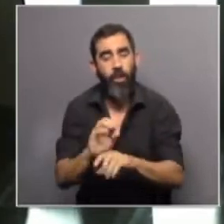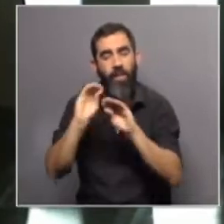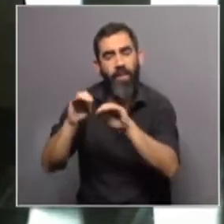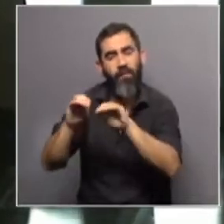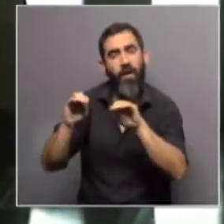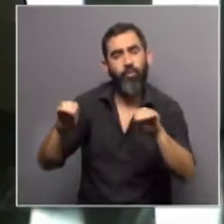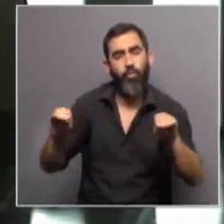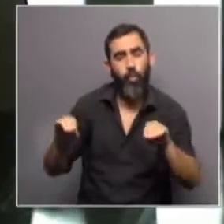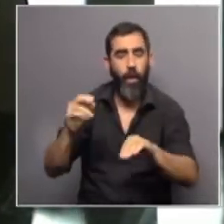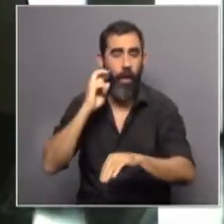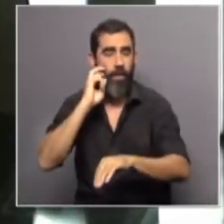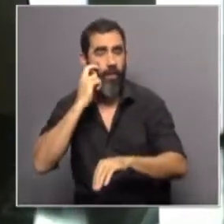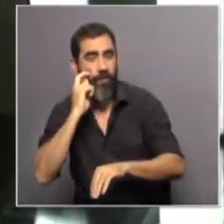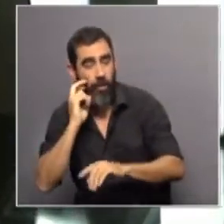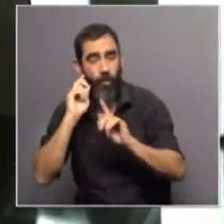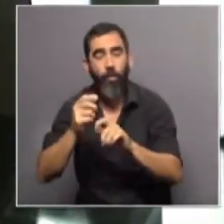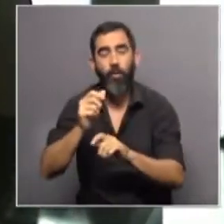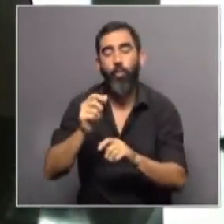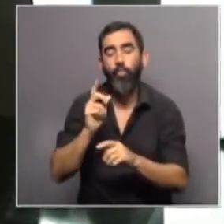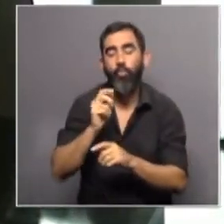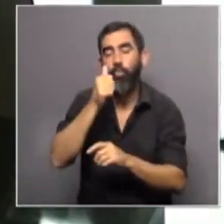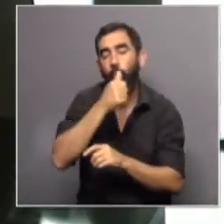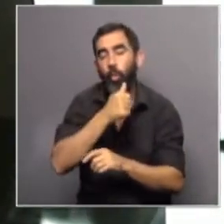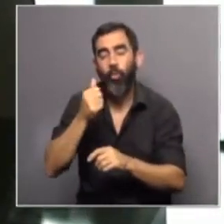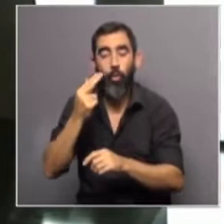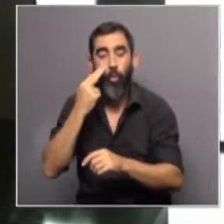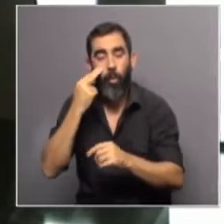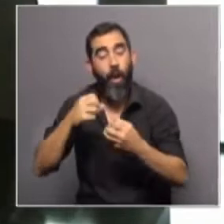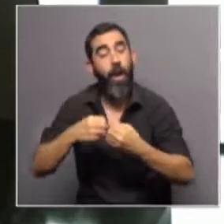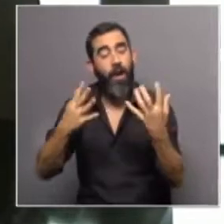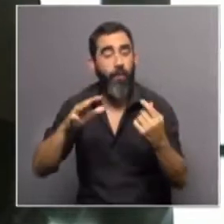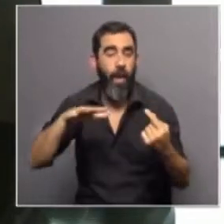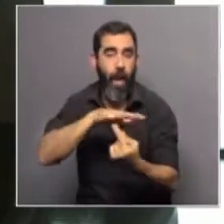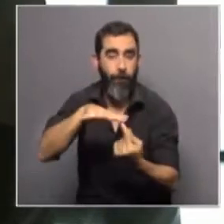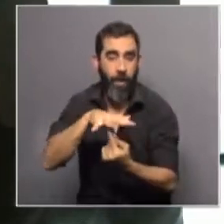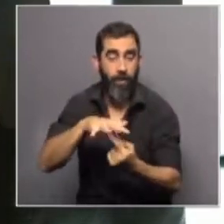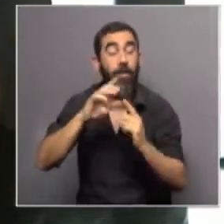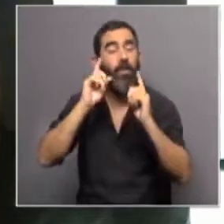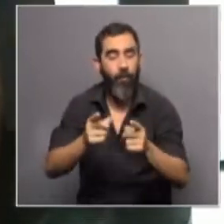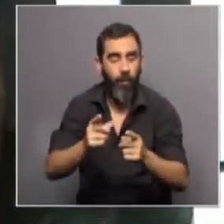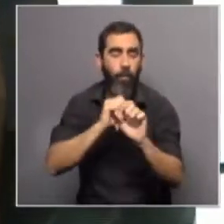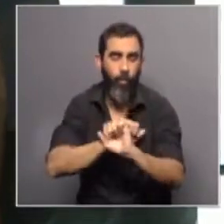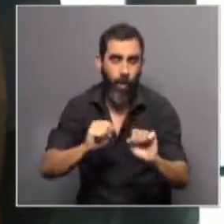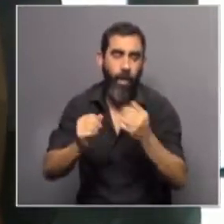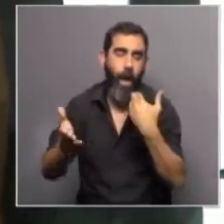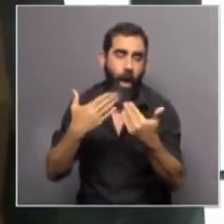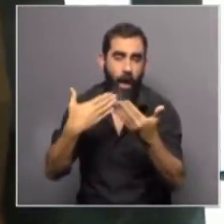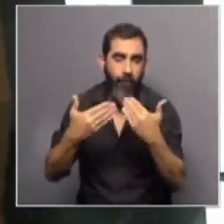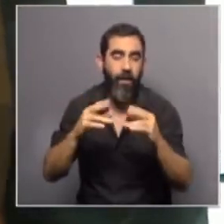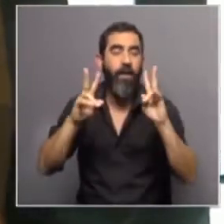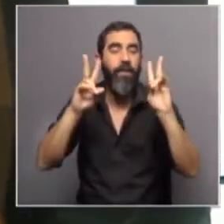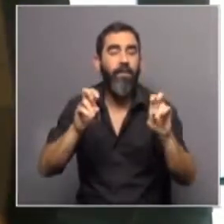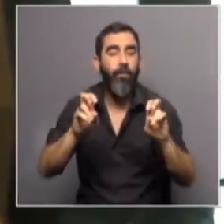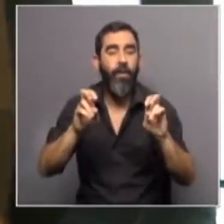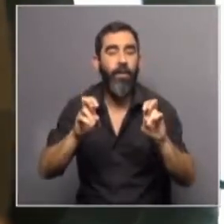de la industria del vino y de soluciones para un gravísimo problema ambiental. Además, tendremos tiempo para hablar de